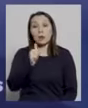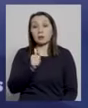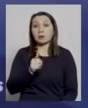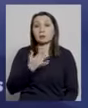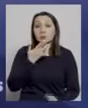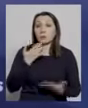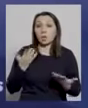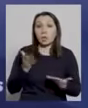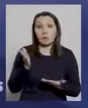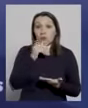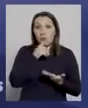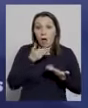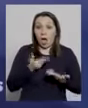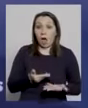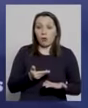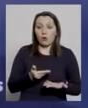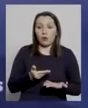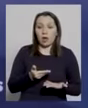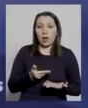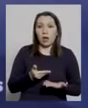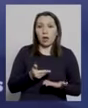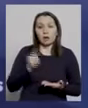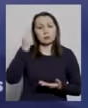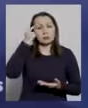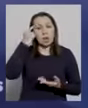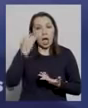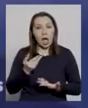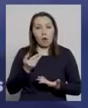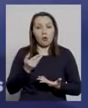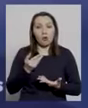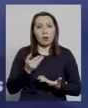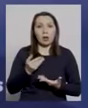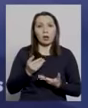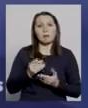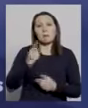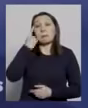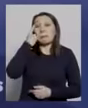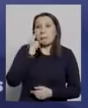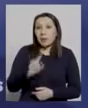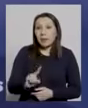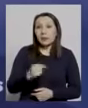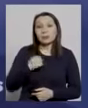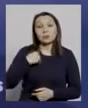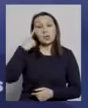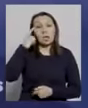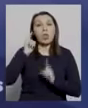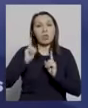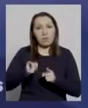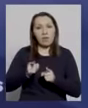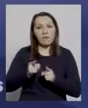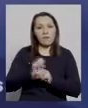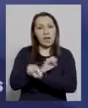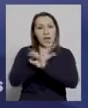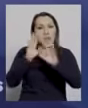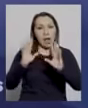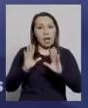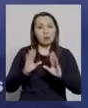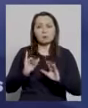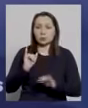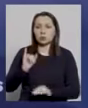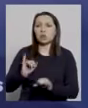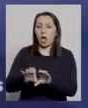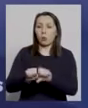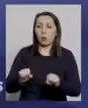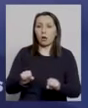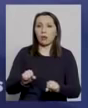no la tengo, digamos, en la mente en este minuto, pero creo que merece ser aclarada. Estoy